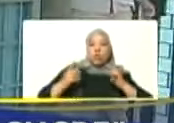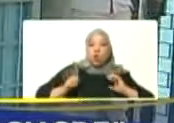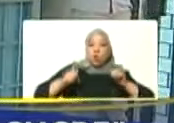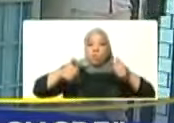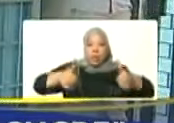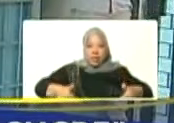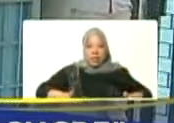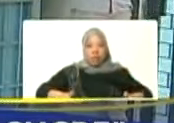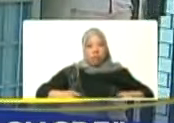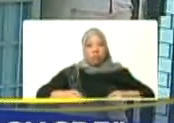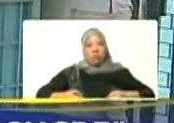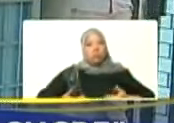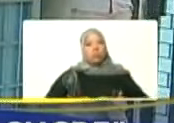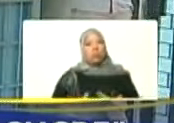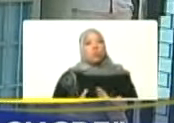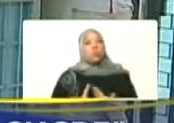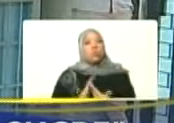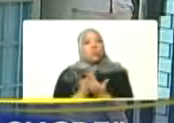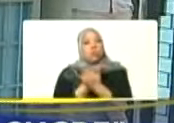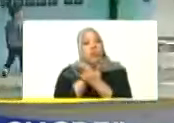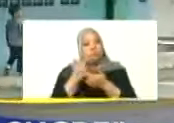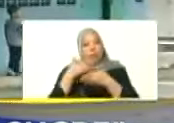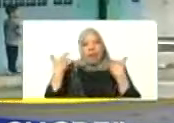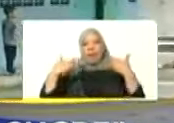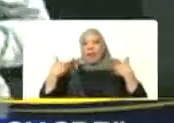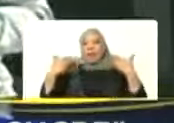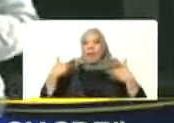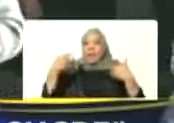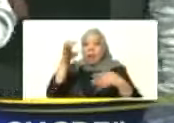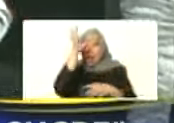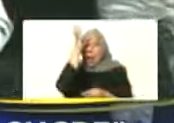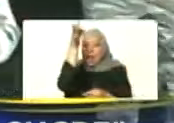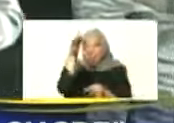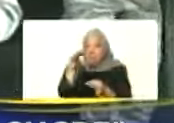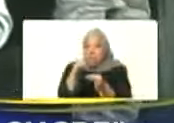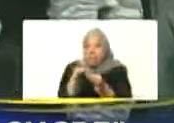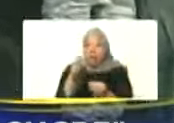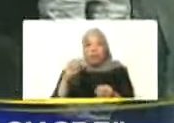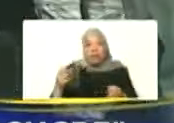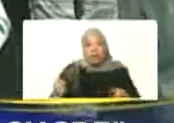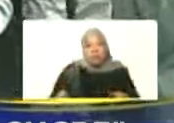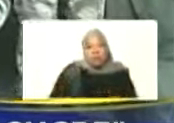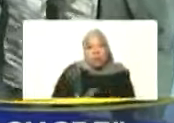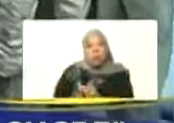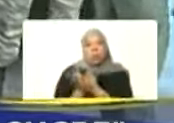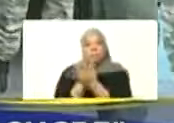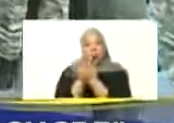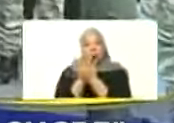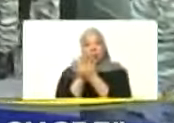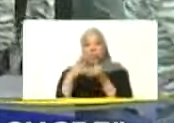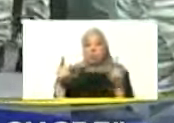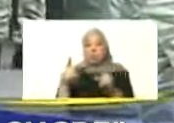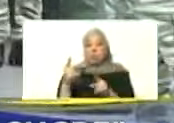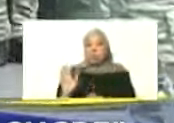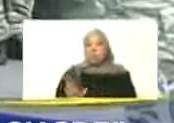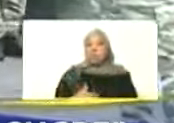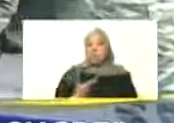renaciendo, es el alma vibrante para la alegría, para la fe, para la esperanza. No va a ser